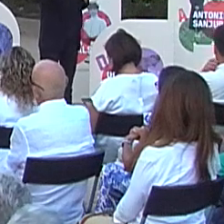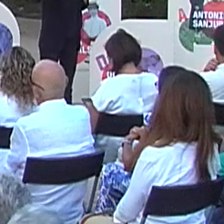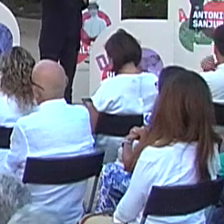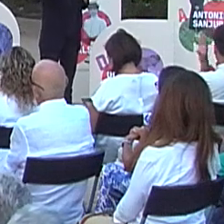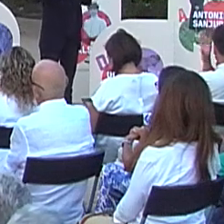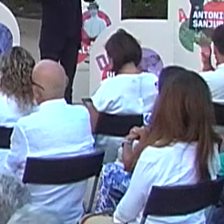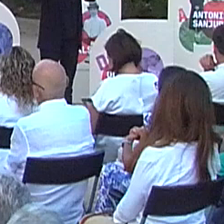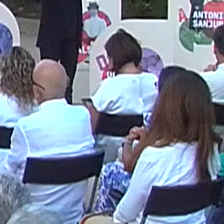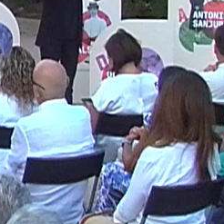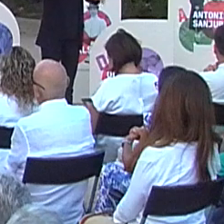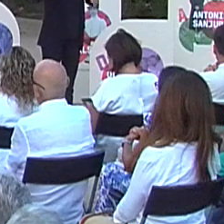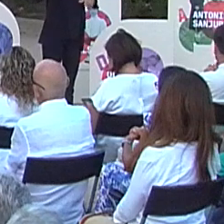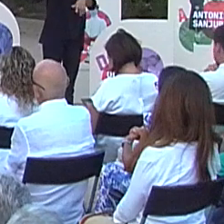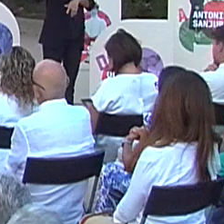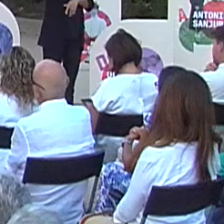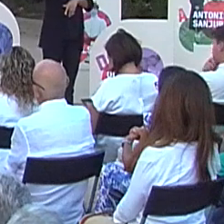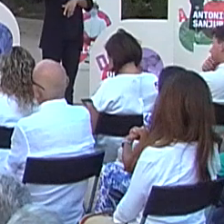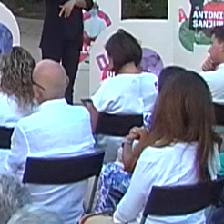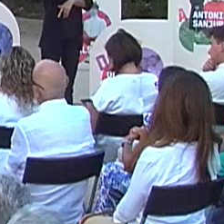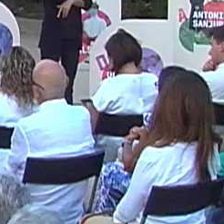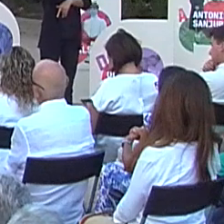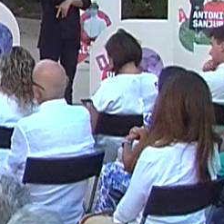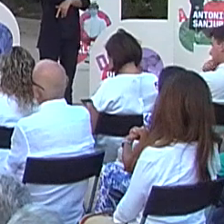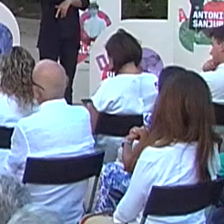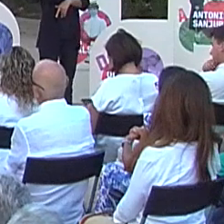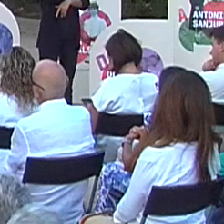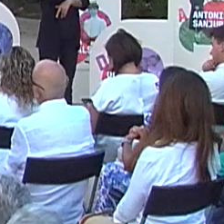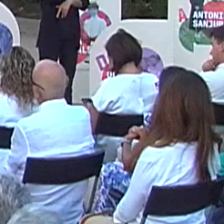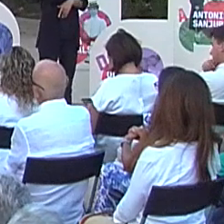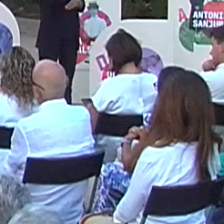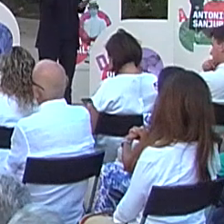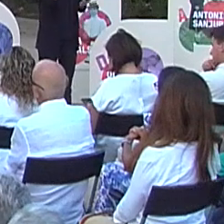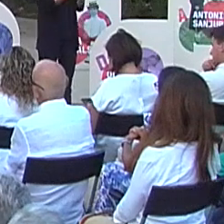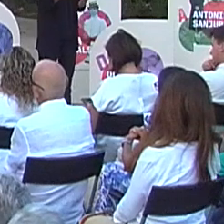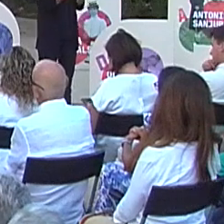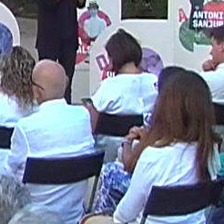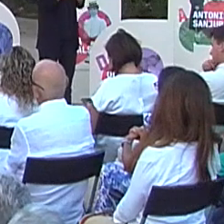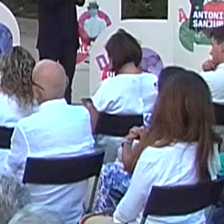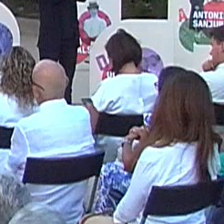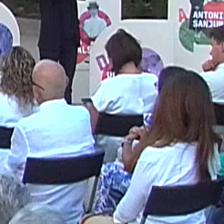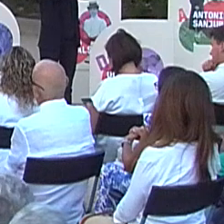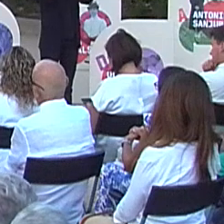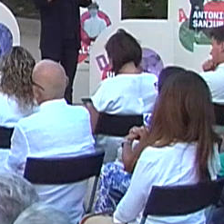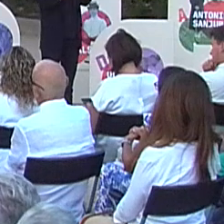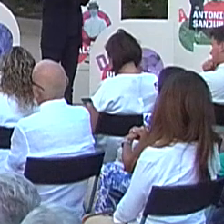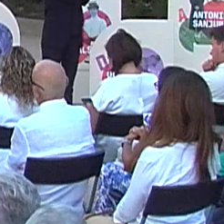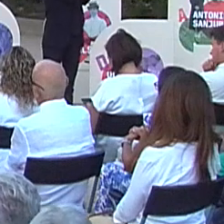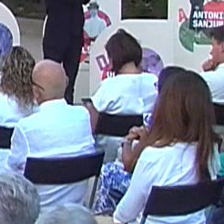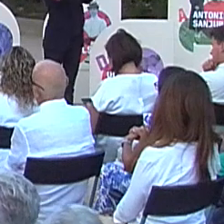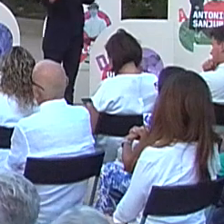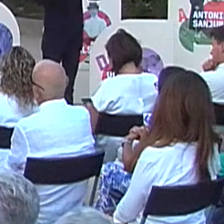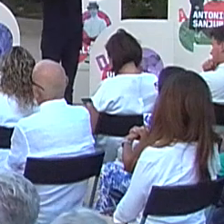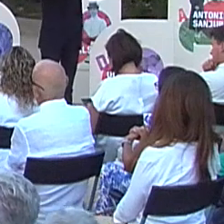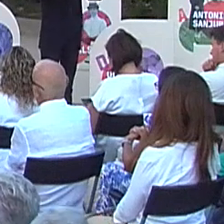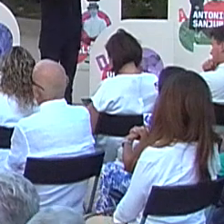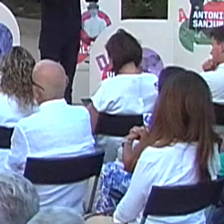manifestación intelectual na muller é pura evidencia da súa desviación sexual. Isto é